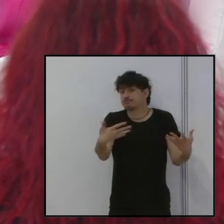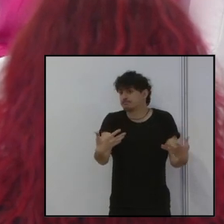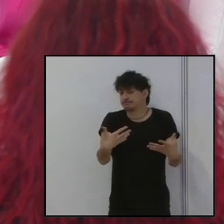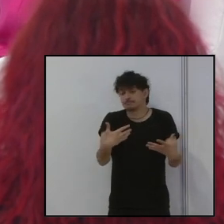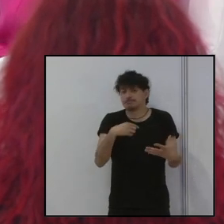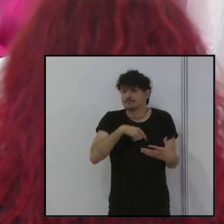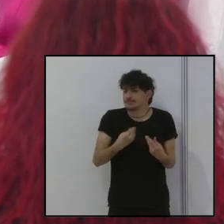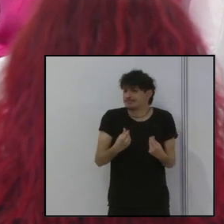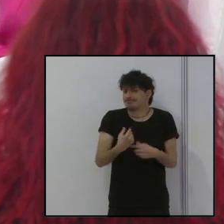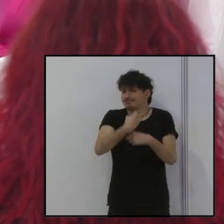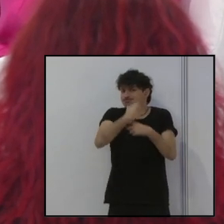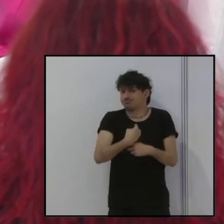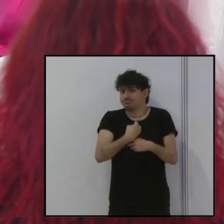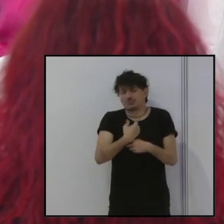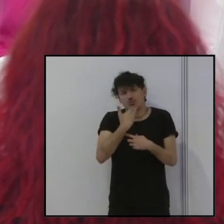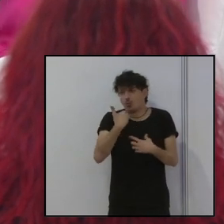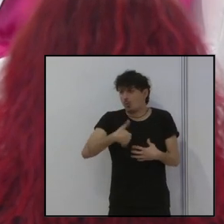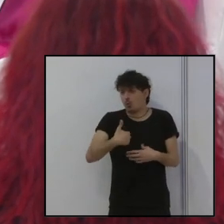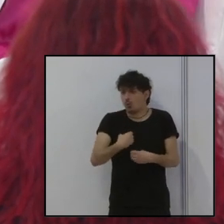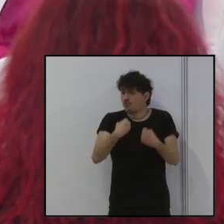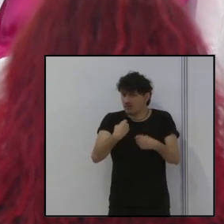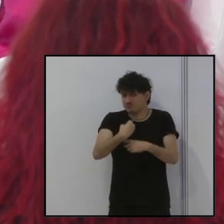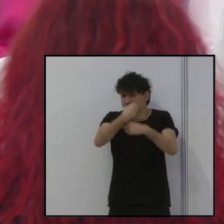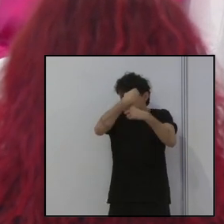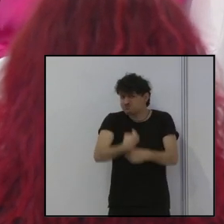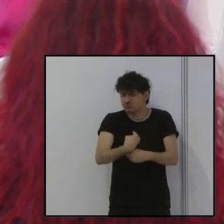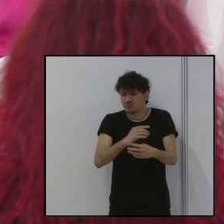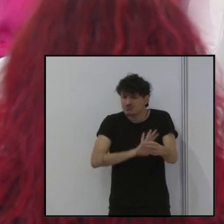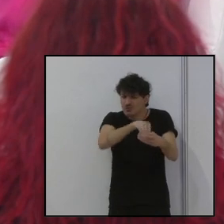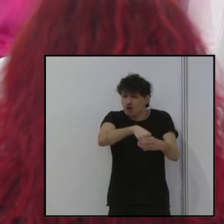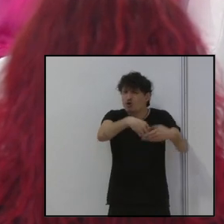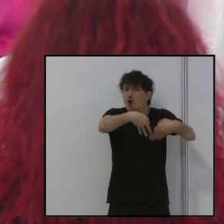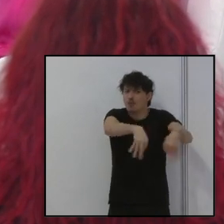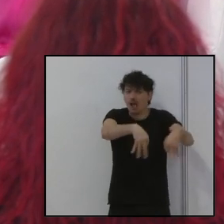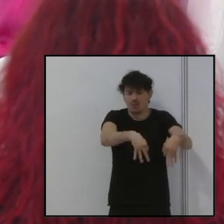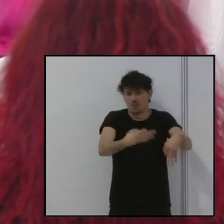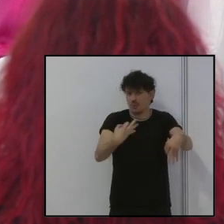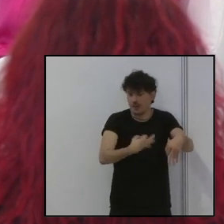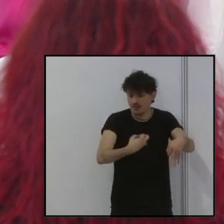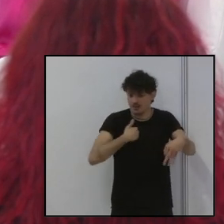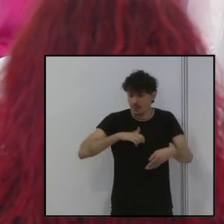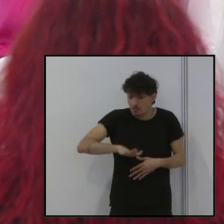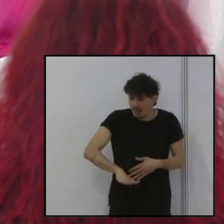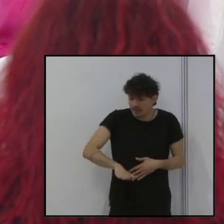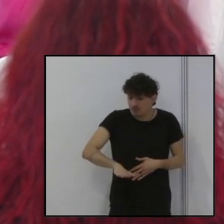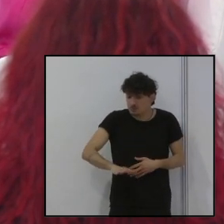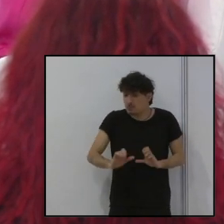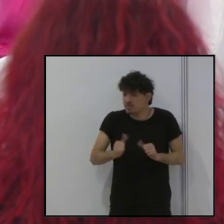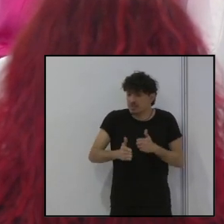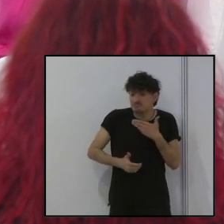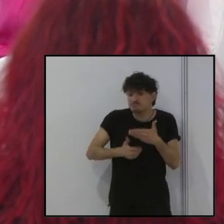tan forzosa esa obligación de ser normales, es decir, normativos, que desde muy pequeños desarrollamos